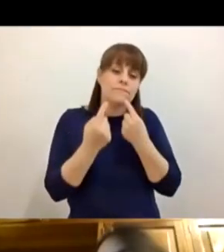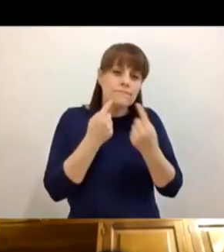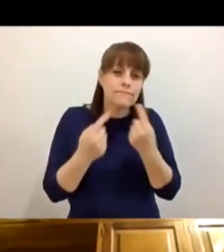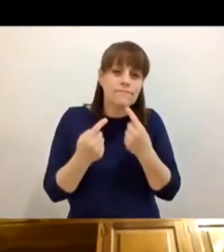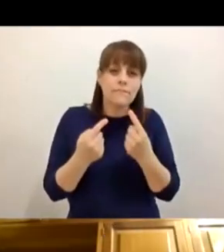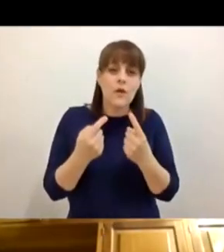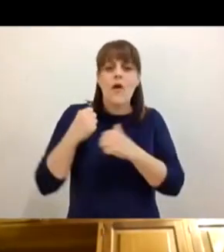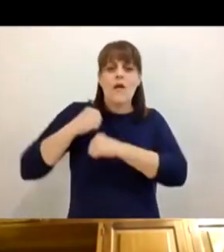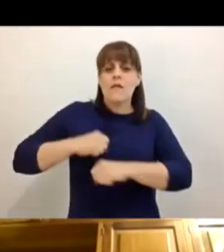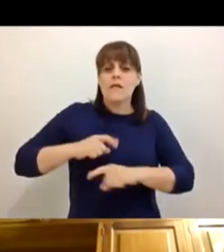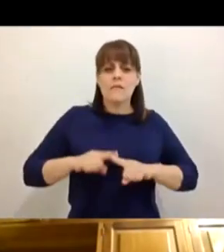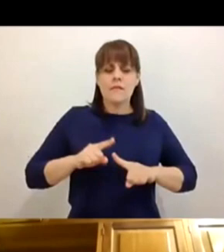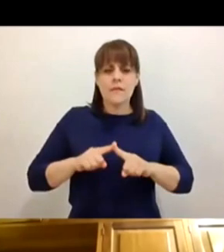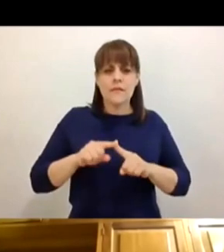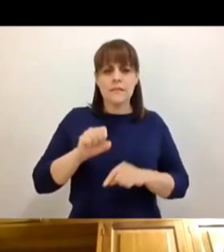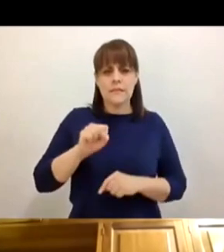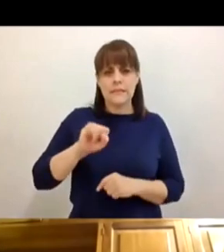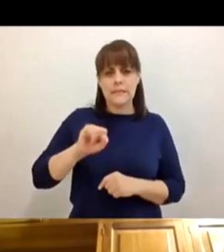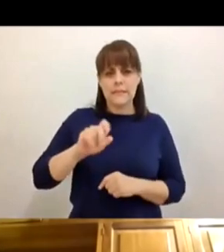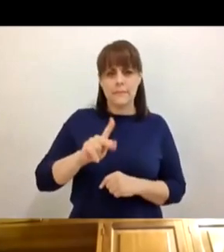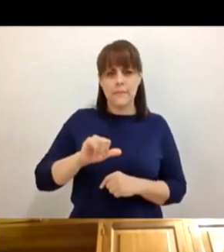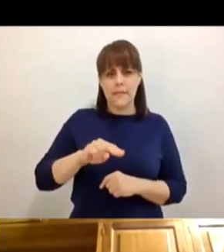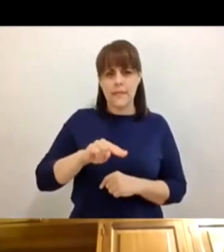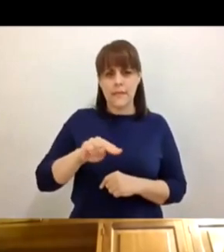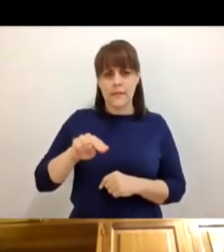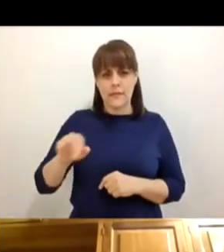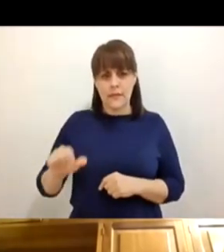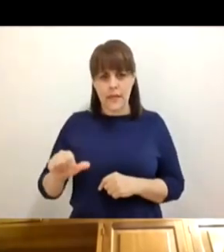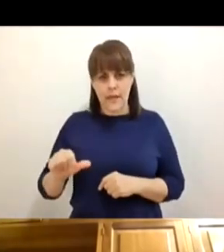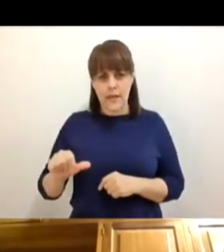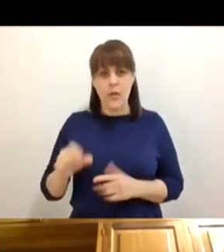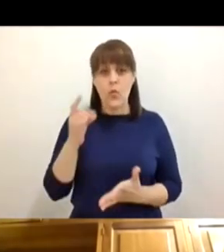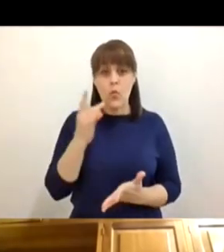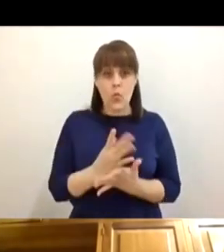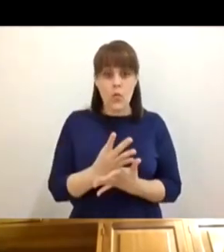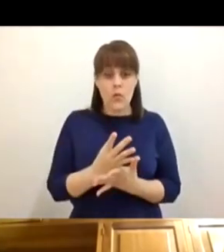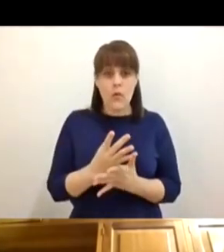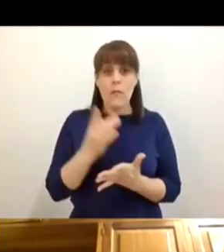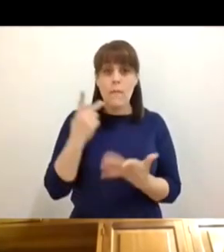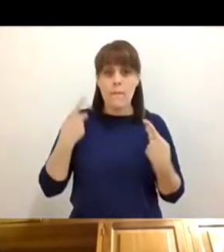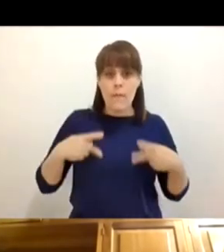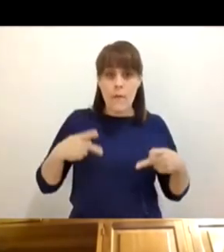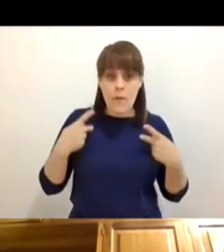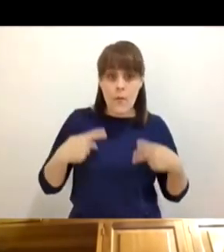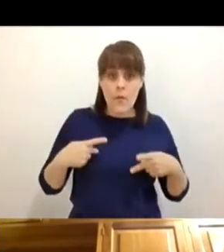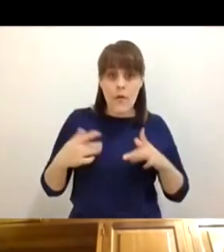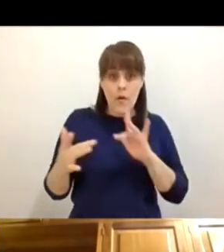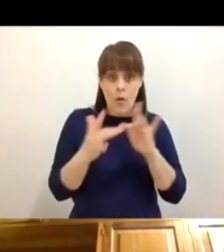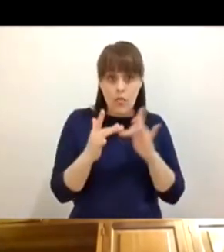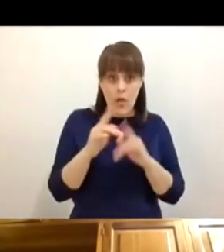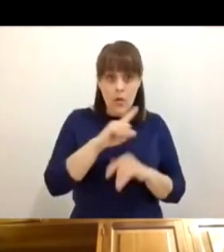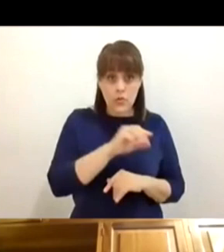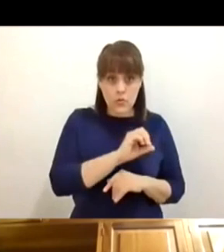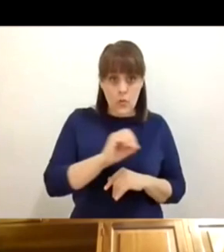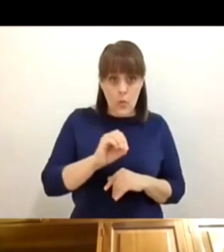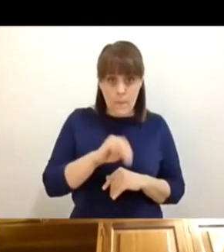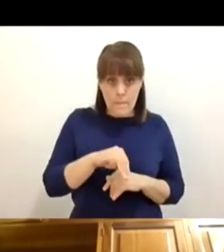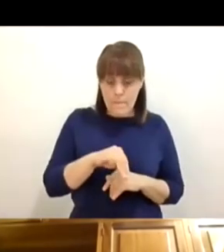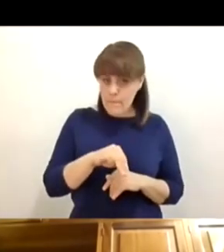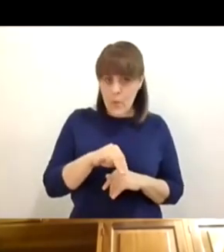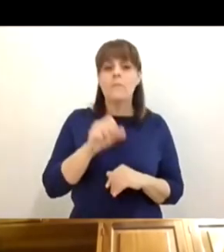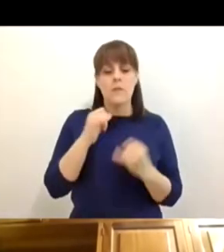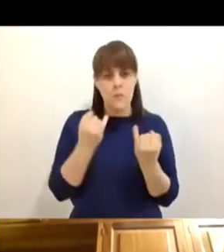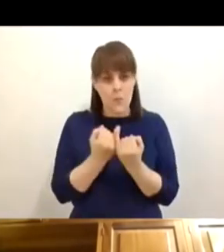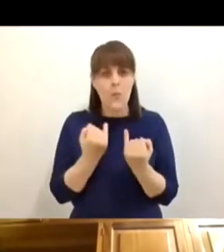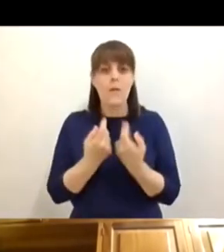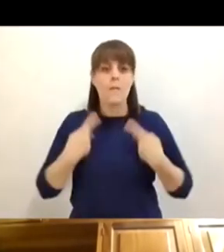verdad es que es un gran gusto. Saludamos no solo a las personas que nos siguen por Zoom, sino también a las personas que nos siguen por Facebook